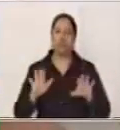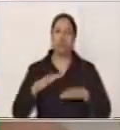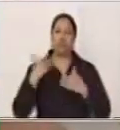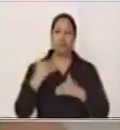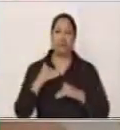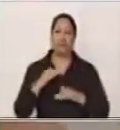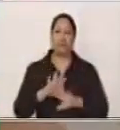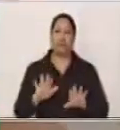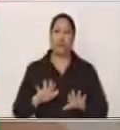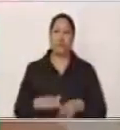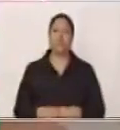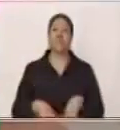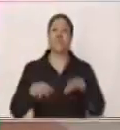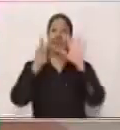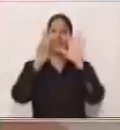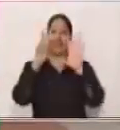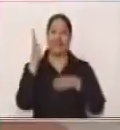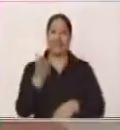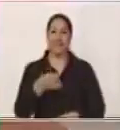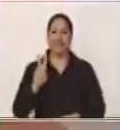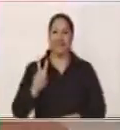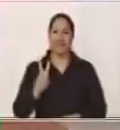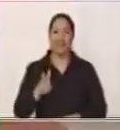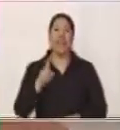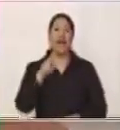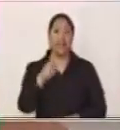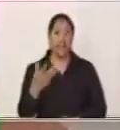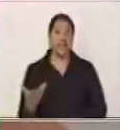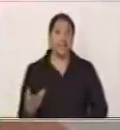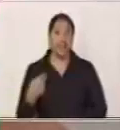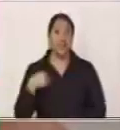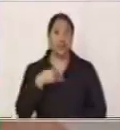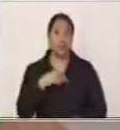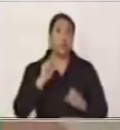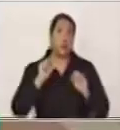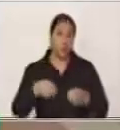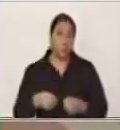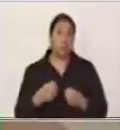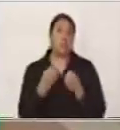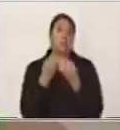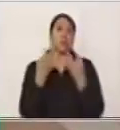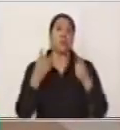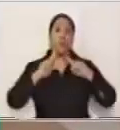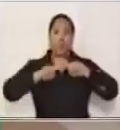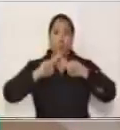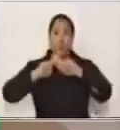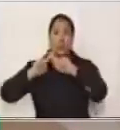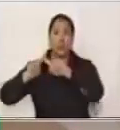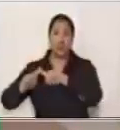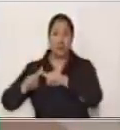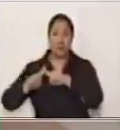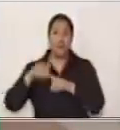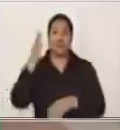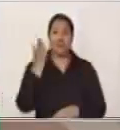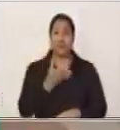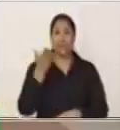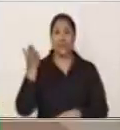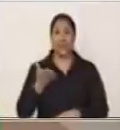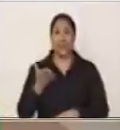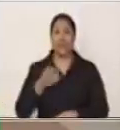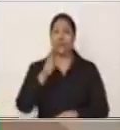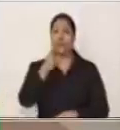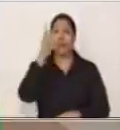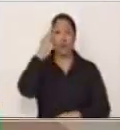abajo tenemos medio. Es así como nosotros podemos multiplicar las fracciones tomando en cuenta que es de forma